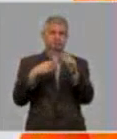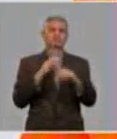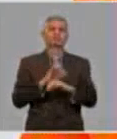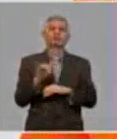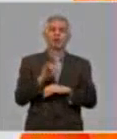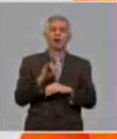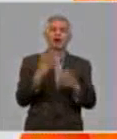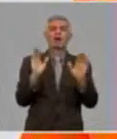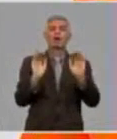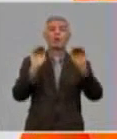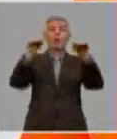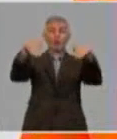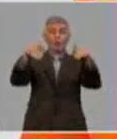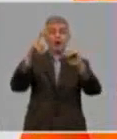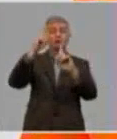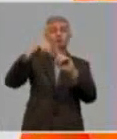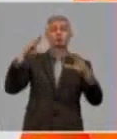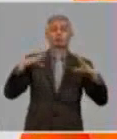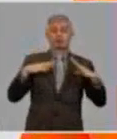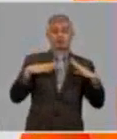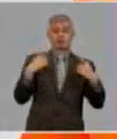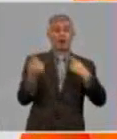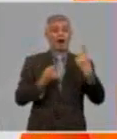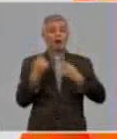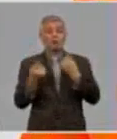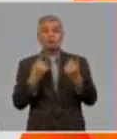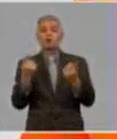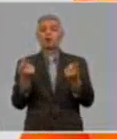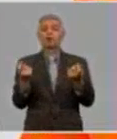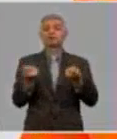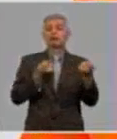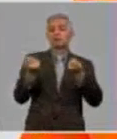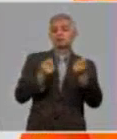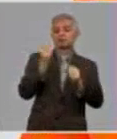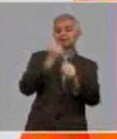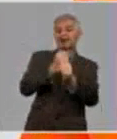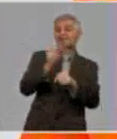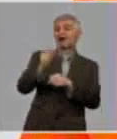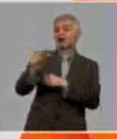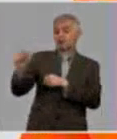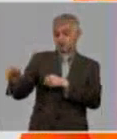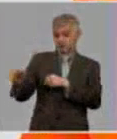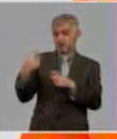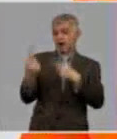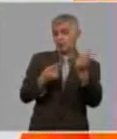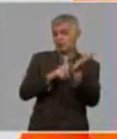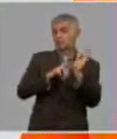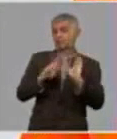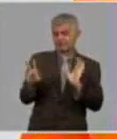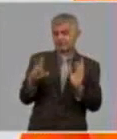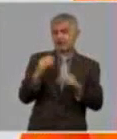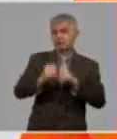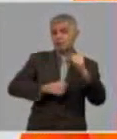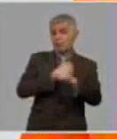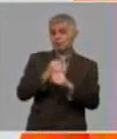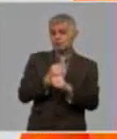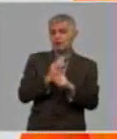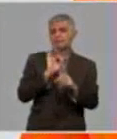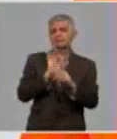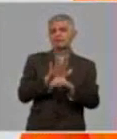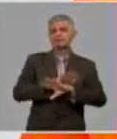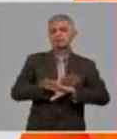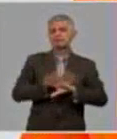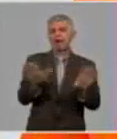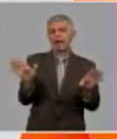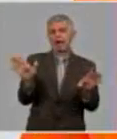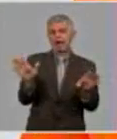transportación de trabajadores en el resto del país, esto es una de las cosas de la fase, ¿no? La Habana todavía se mantiene, se emplean, comienzan a retirarse de